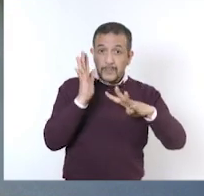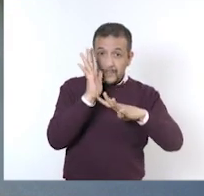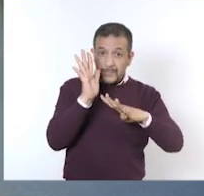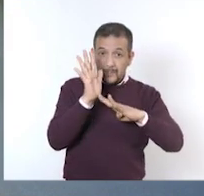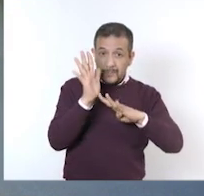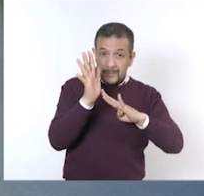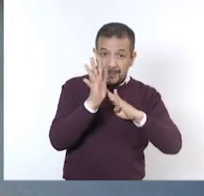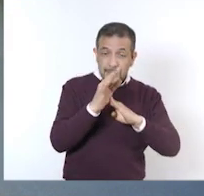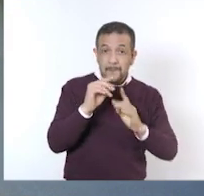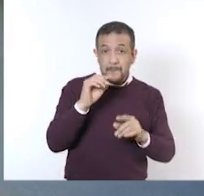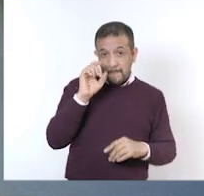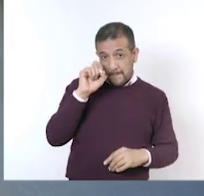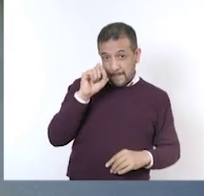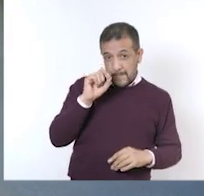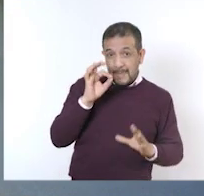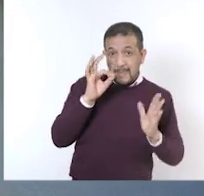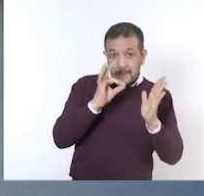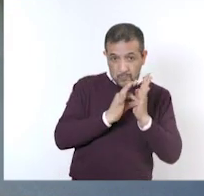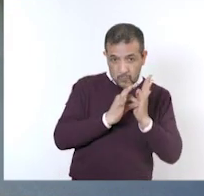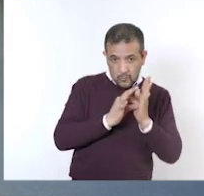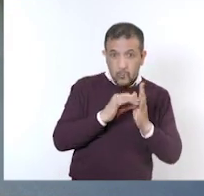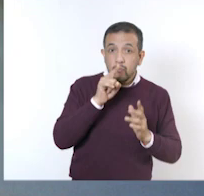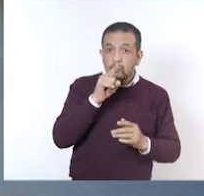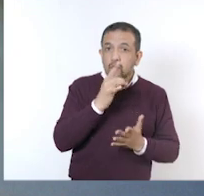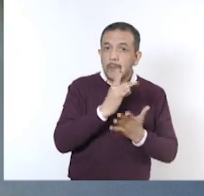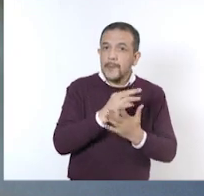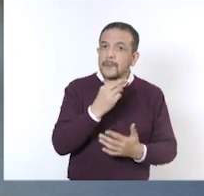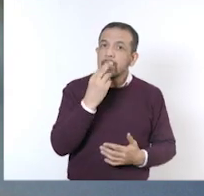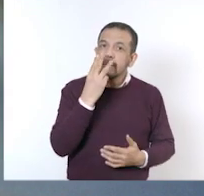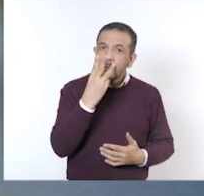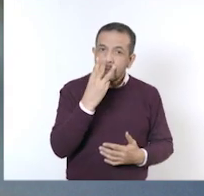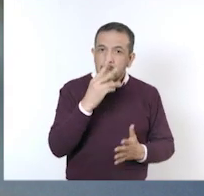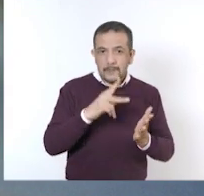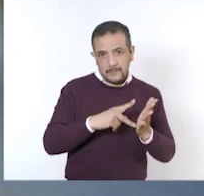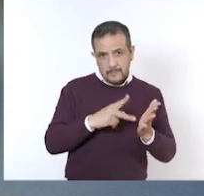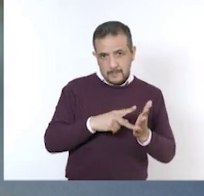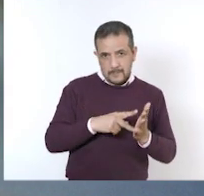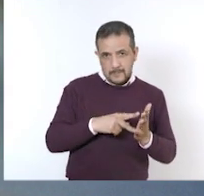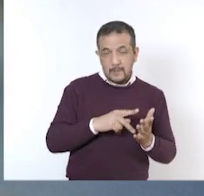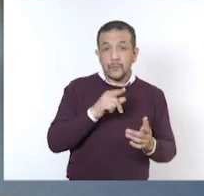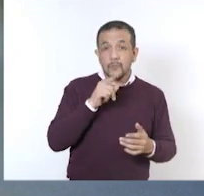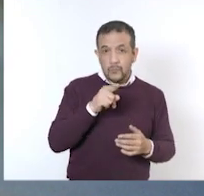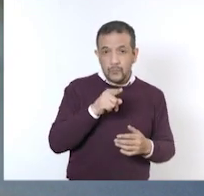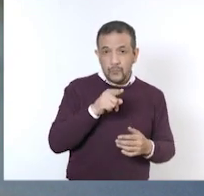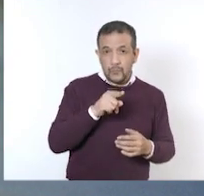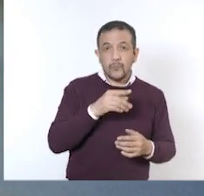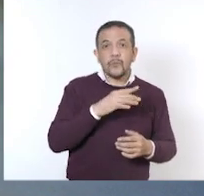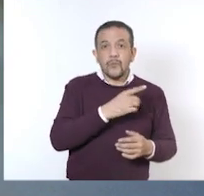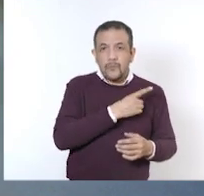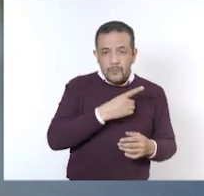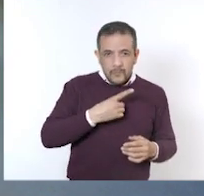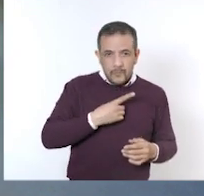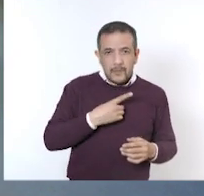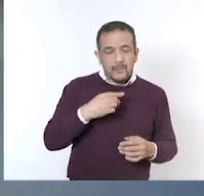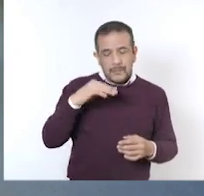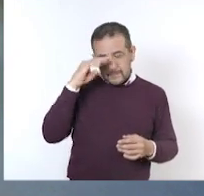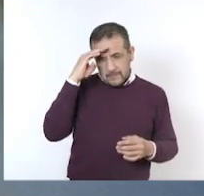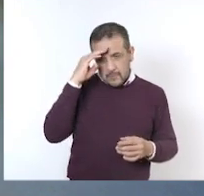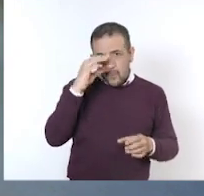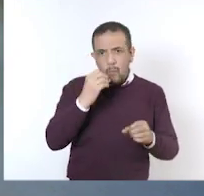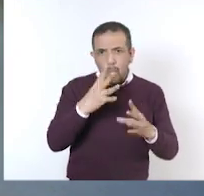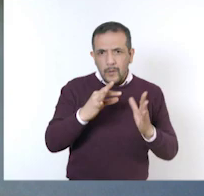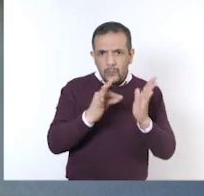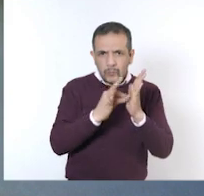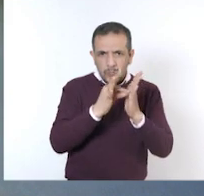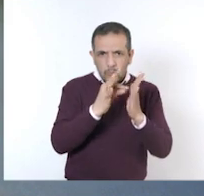tener solo 3 tiros. Solo tienen 3 tiros. Y en esos 3 tiros tienes que contar cuántos puntos vas a hacer.